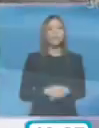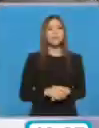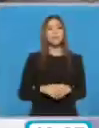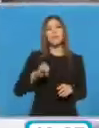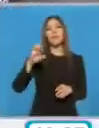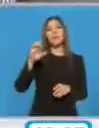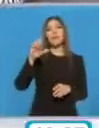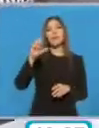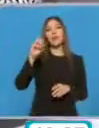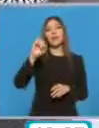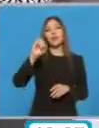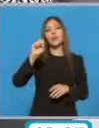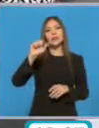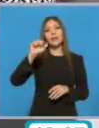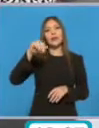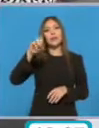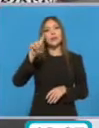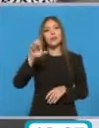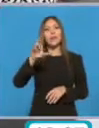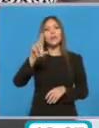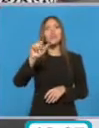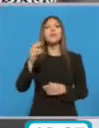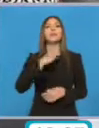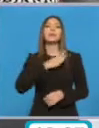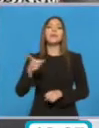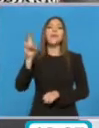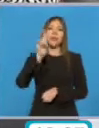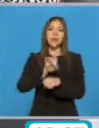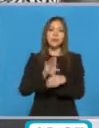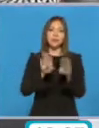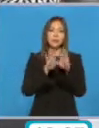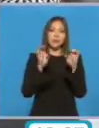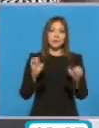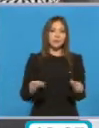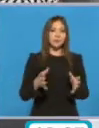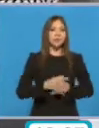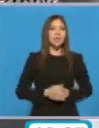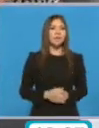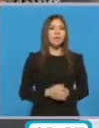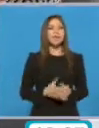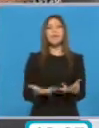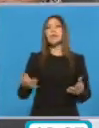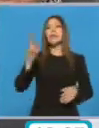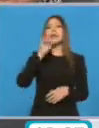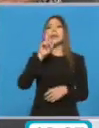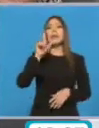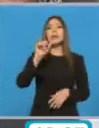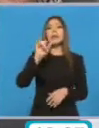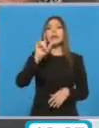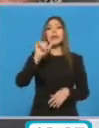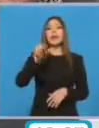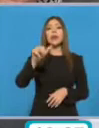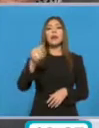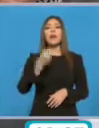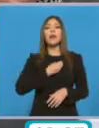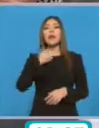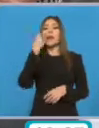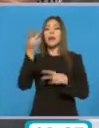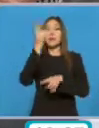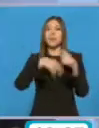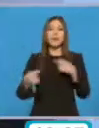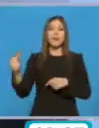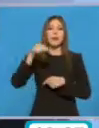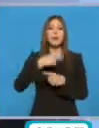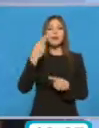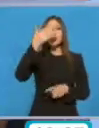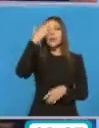Eloísa Mezcua, buenos días. Buenos ¿Cómo días, estás, Pamela? Eloísa? Muy buenos días, chicas. Oye, Liliana no se pudo aguantar y No se me vino aguanté, directamente para acá. dije, a ver, yo quiero saber